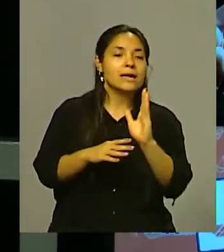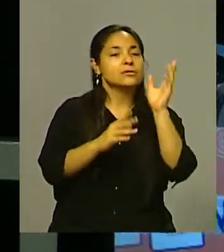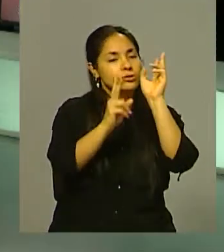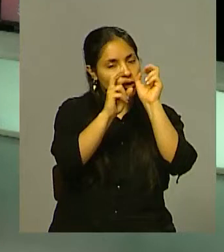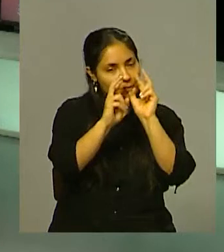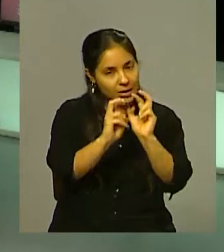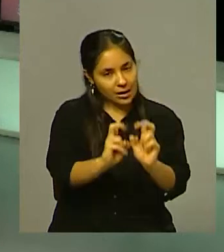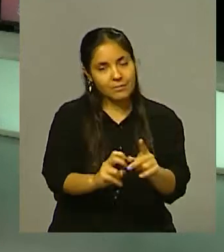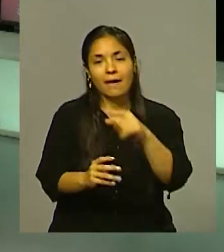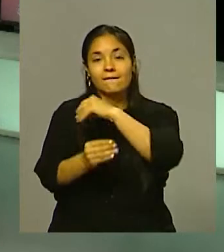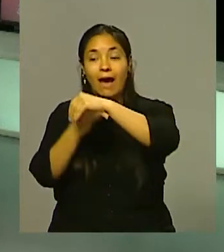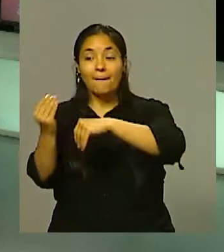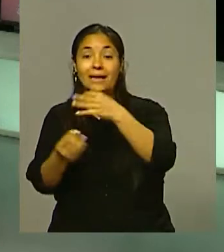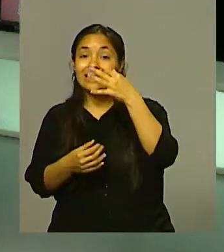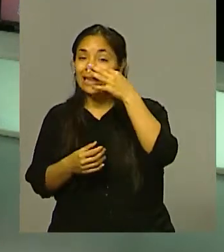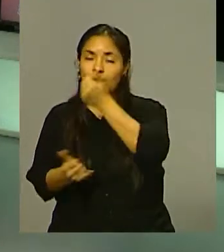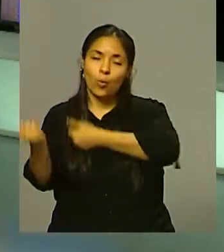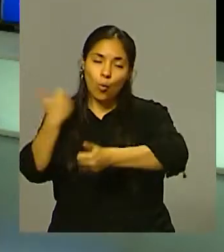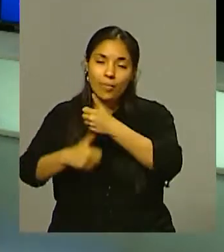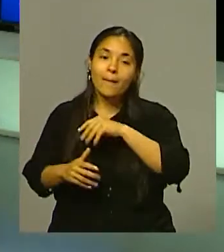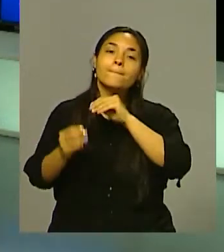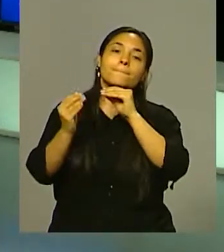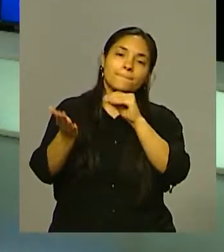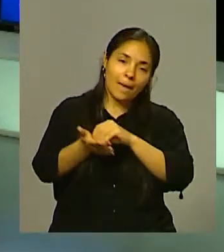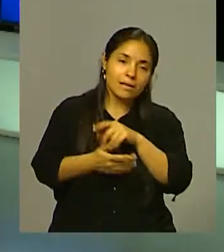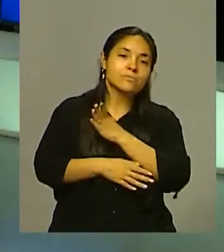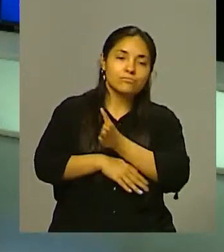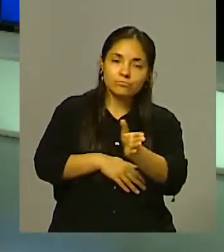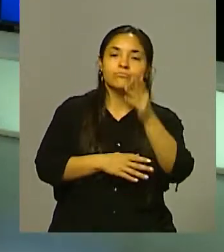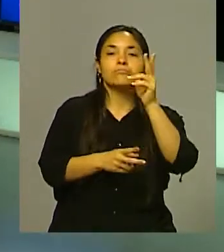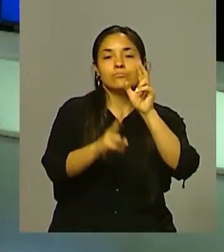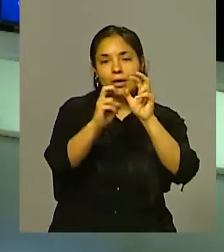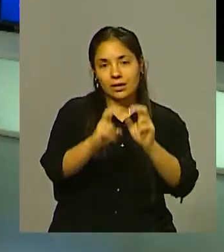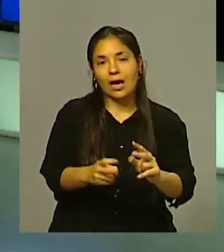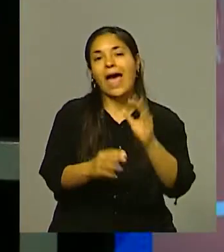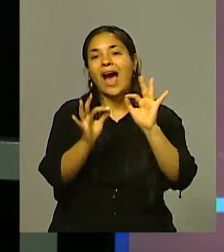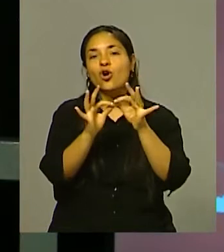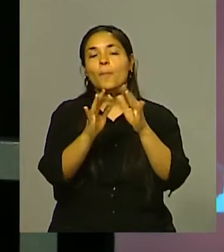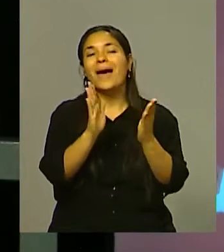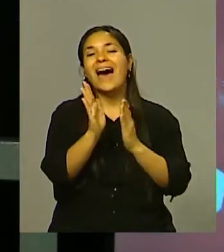allá del testimonio de la familia, por otro lado. Sí, claro que sí, en una serie de archivos europeos,